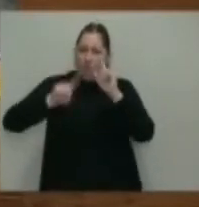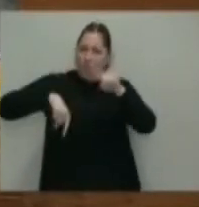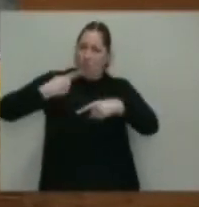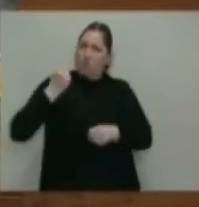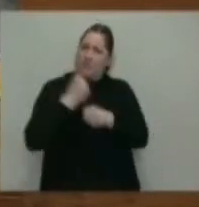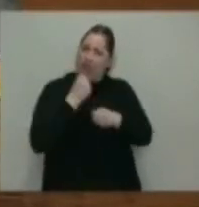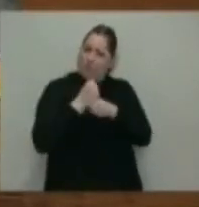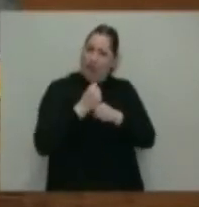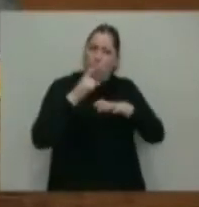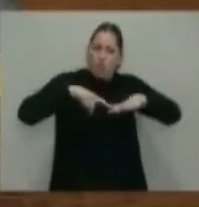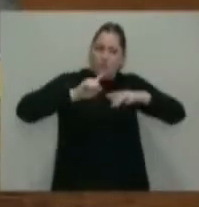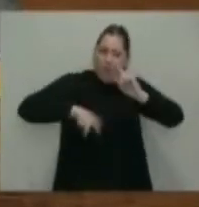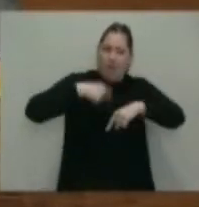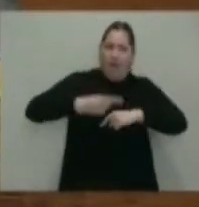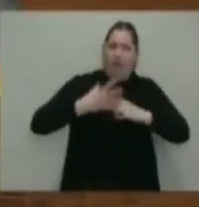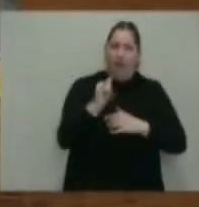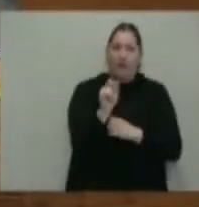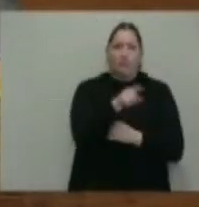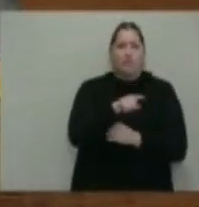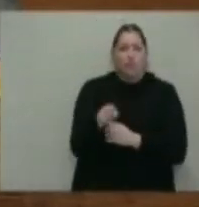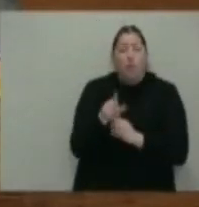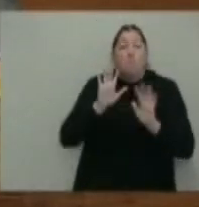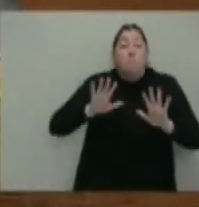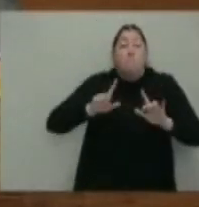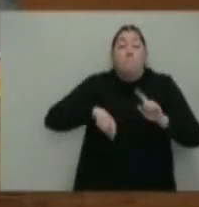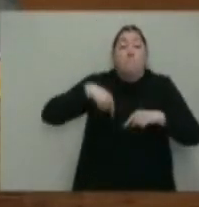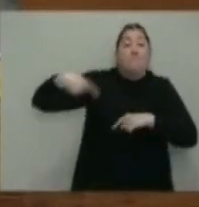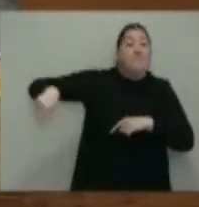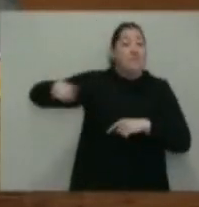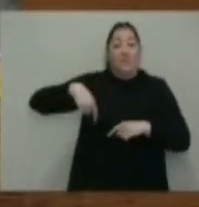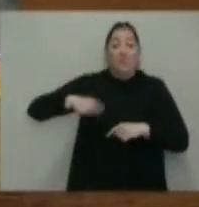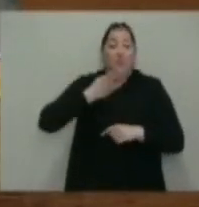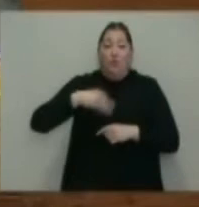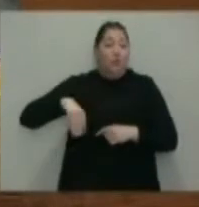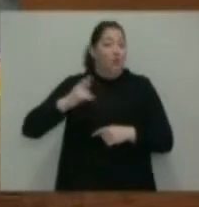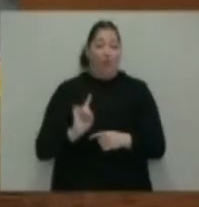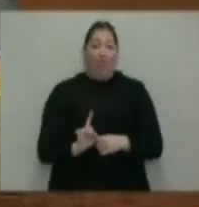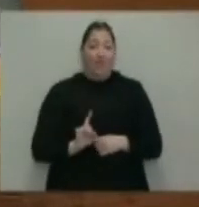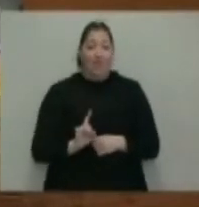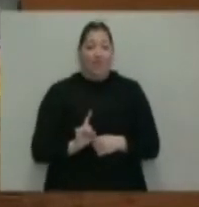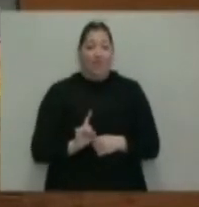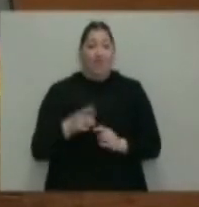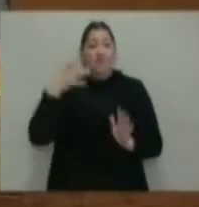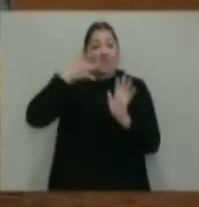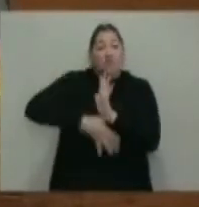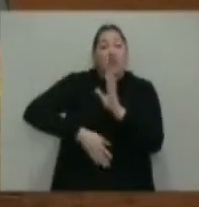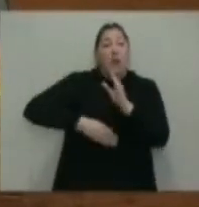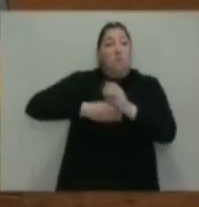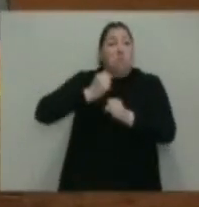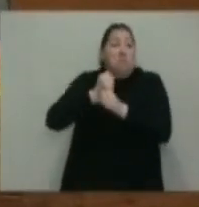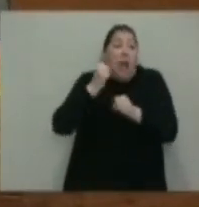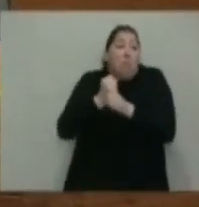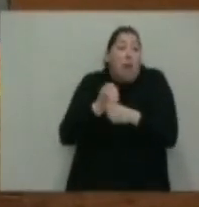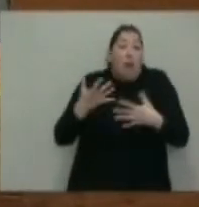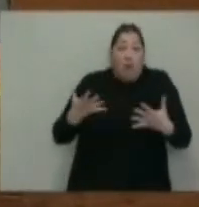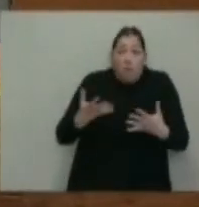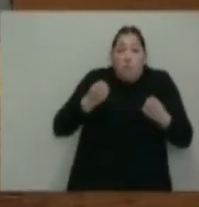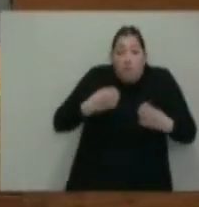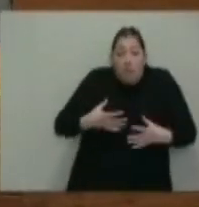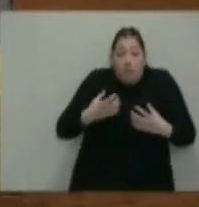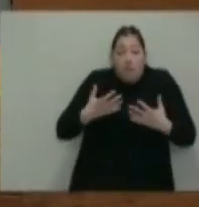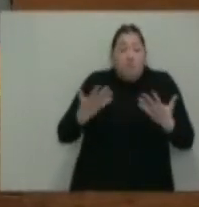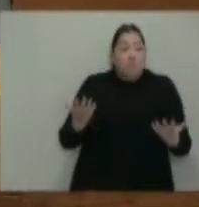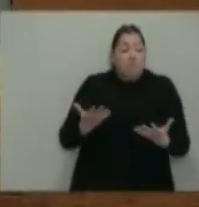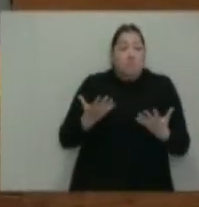curso. Pero, obviamente, para nosotros esto es absolutamente insuficiente. El simple hecho de estar trabajando no se puede